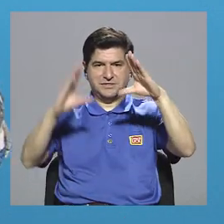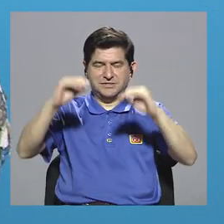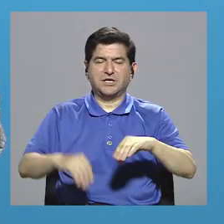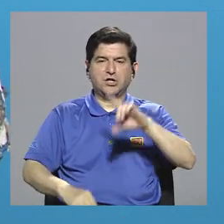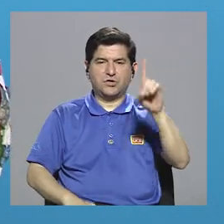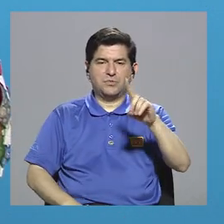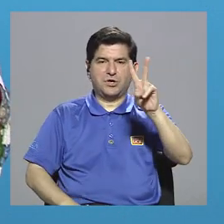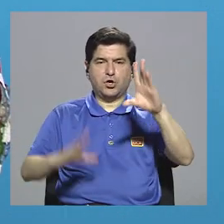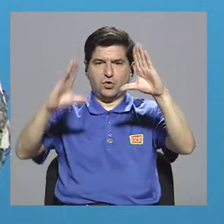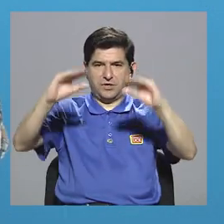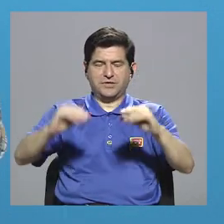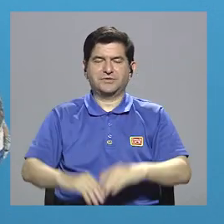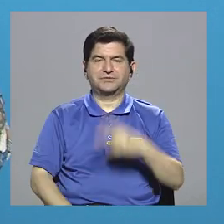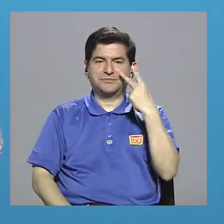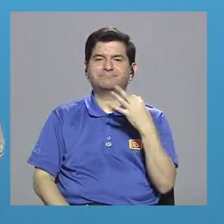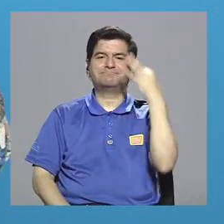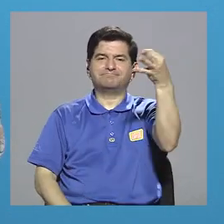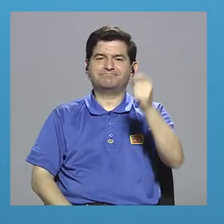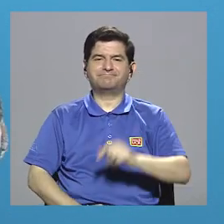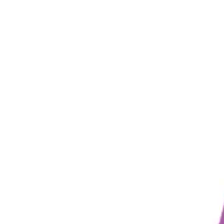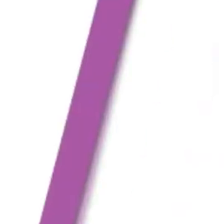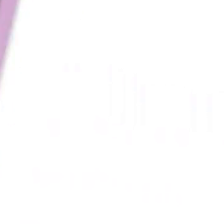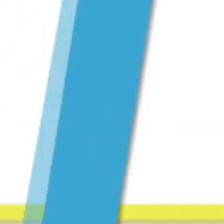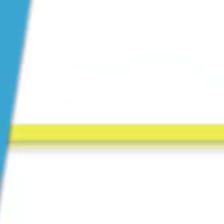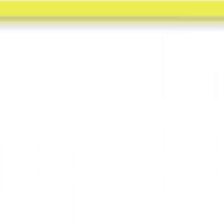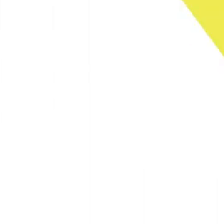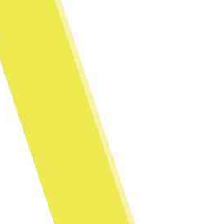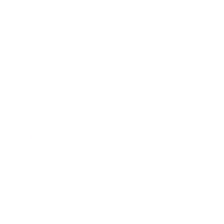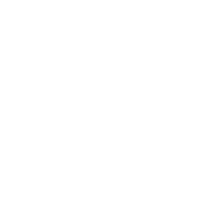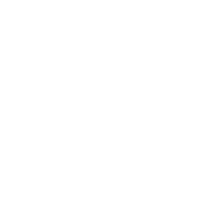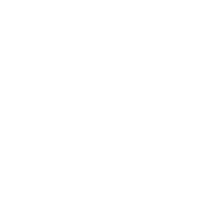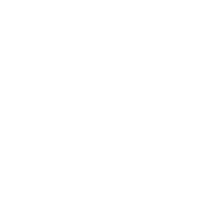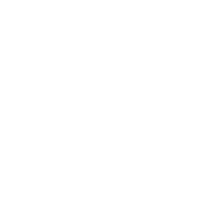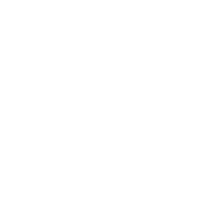7 de la noche y los domingos a las 2 de la tarde hasta luego